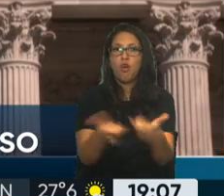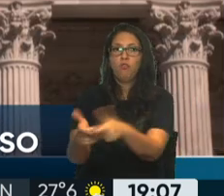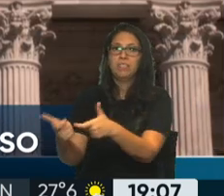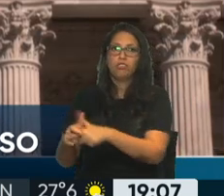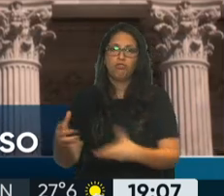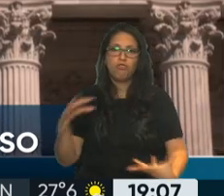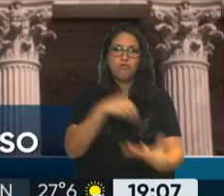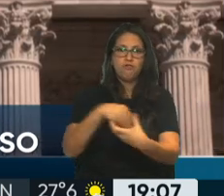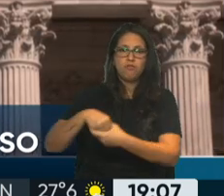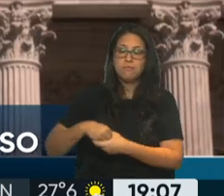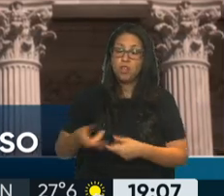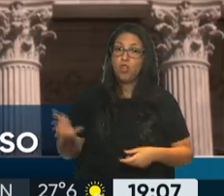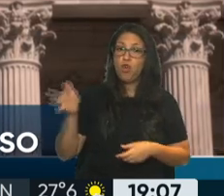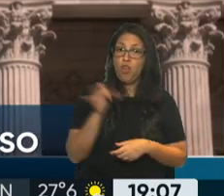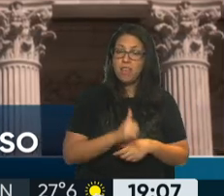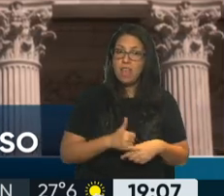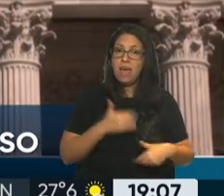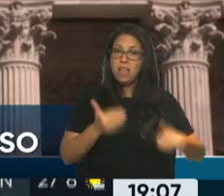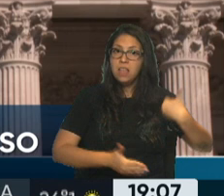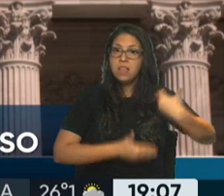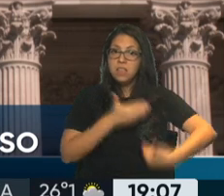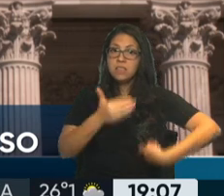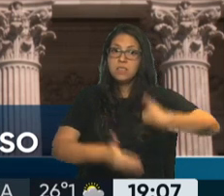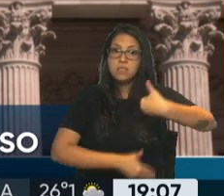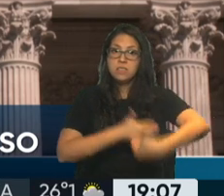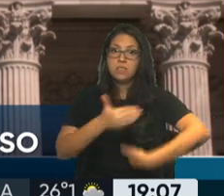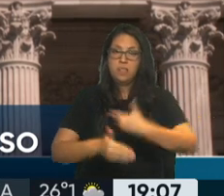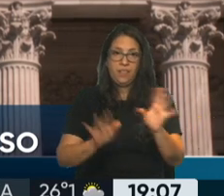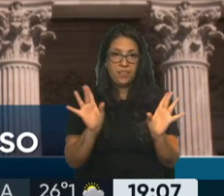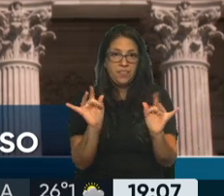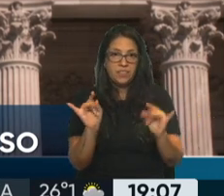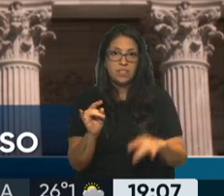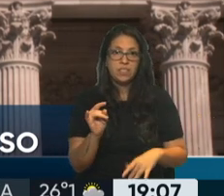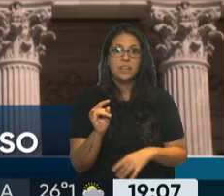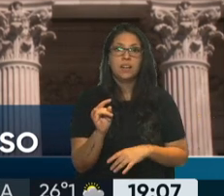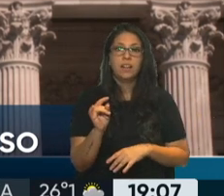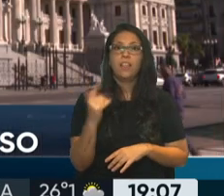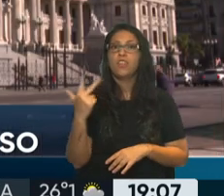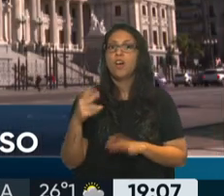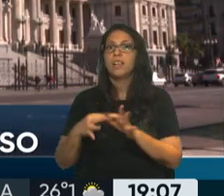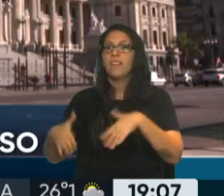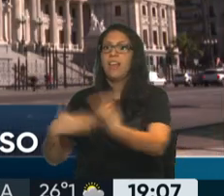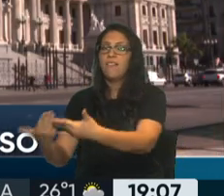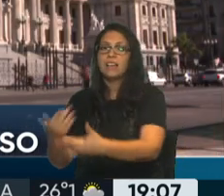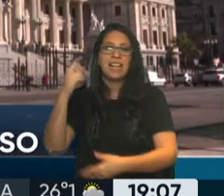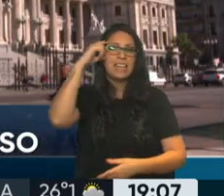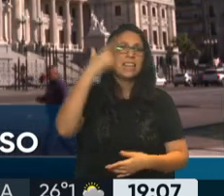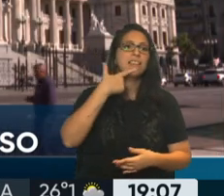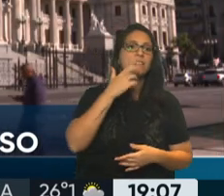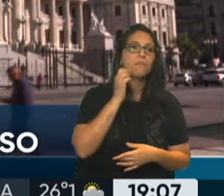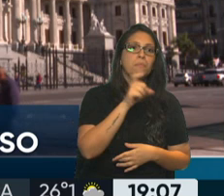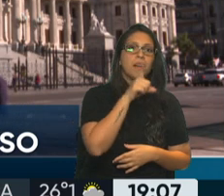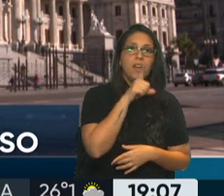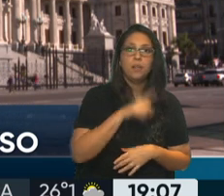llevar el día a día El Minuto a minuto de de la comisión por los tres presidentes dos de la libertad avanza y expert de avanza libertad no es